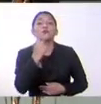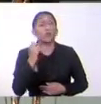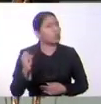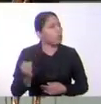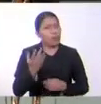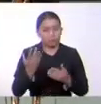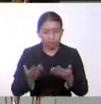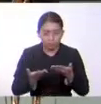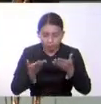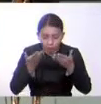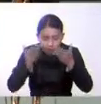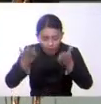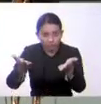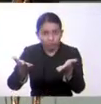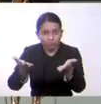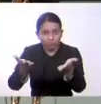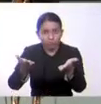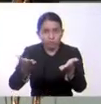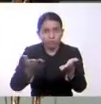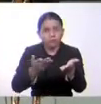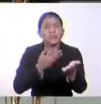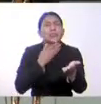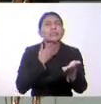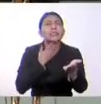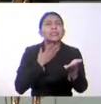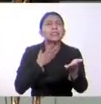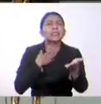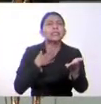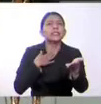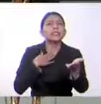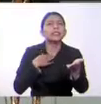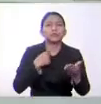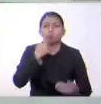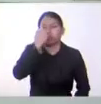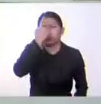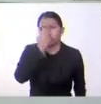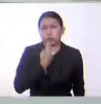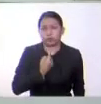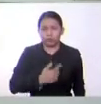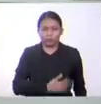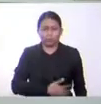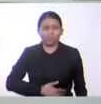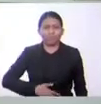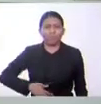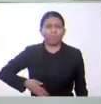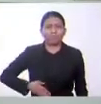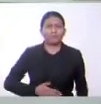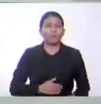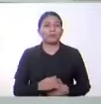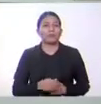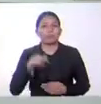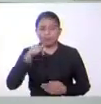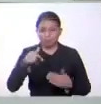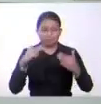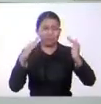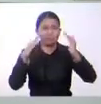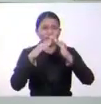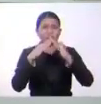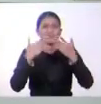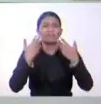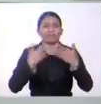ofrenda, para la sed del vientre y sus remansos. En esta casa con miles de